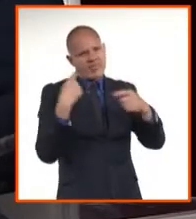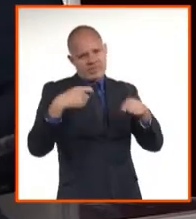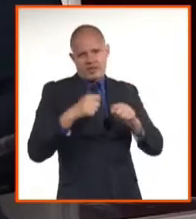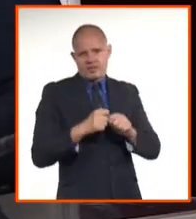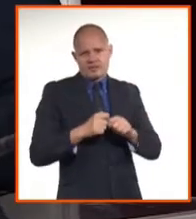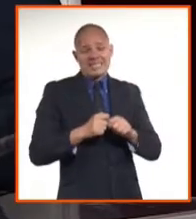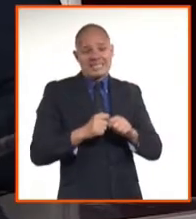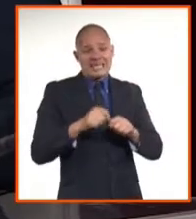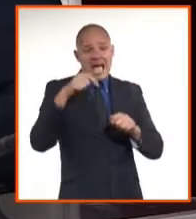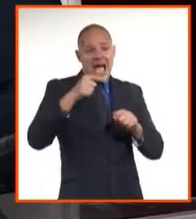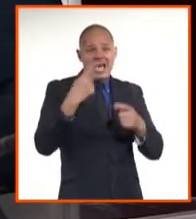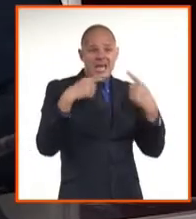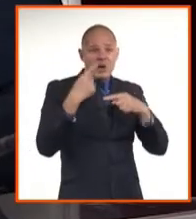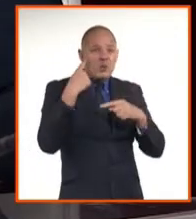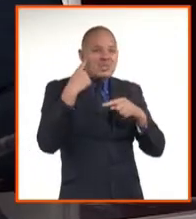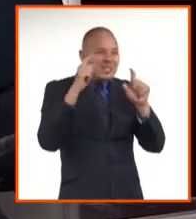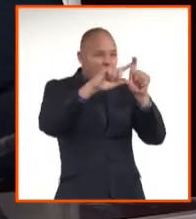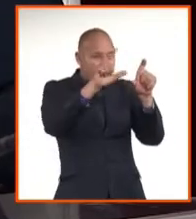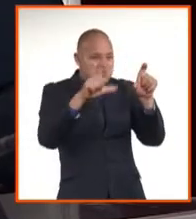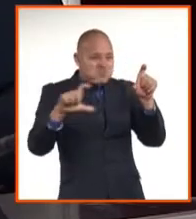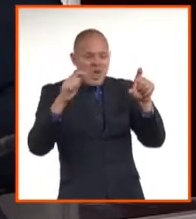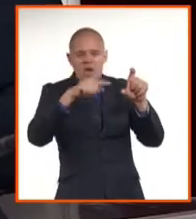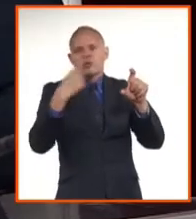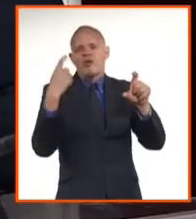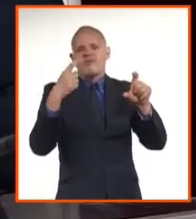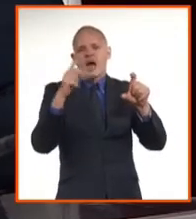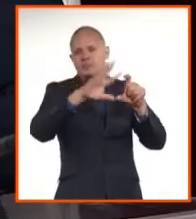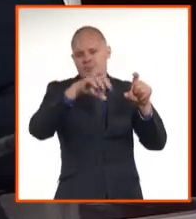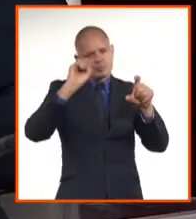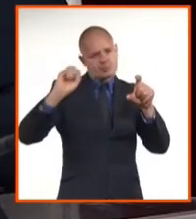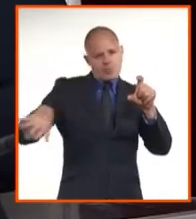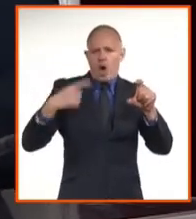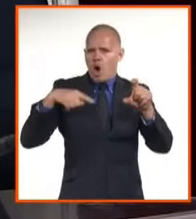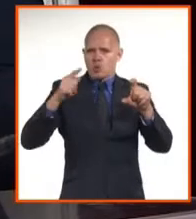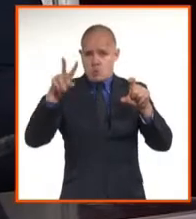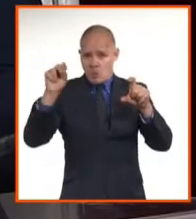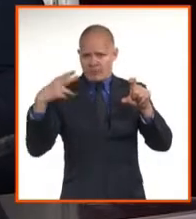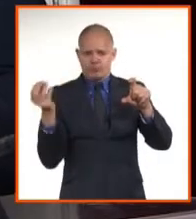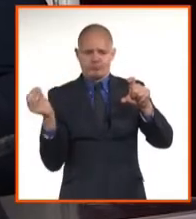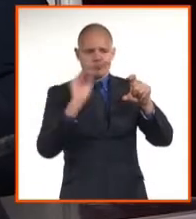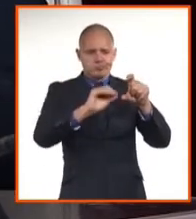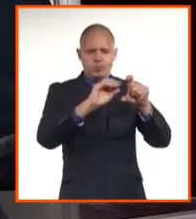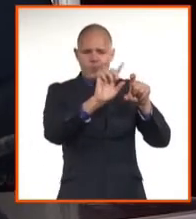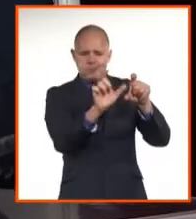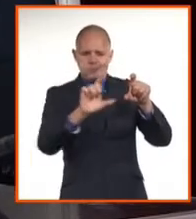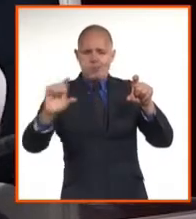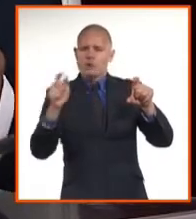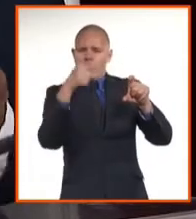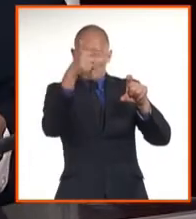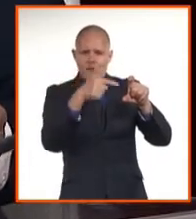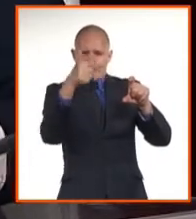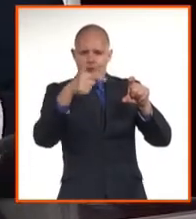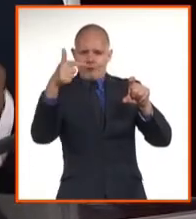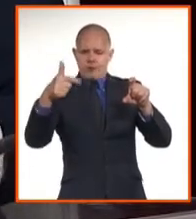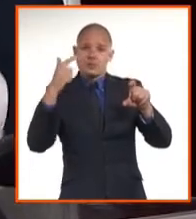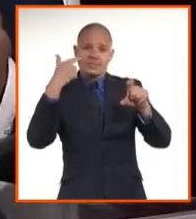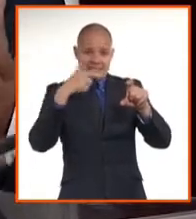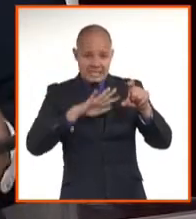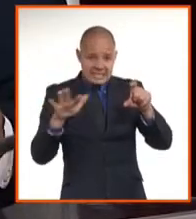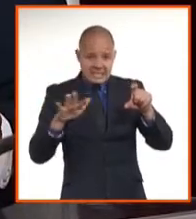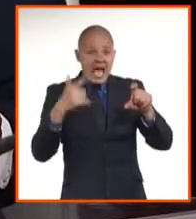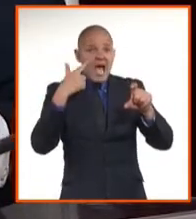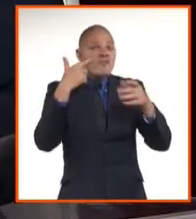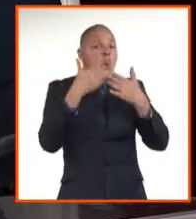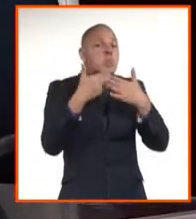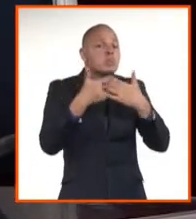nuevos que hay que volver a soldar, controlar y después de eso realizar una prueba también para asegurar que no exista otras fallas